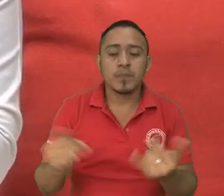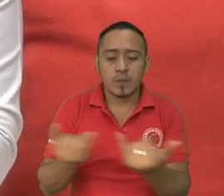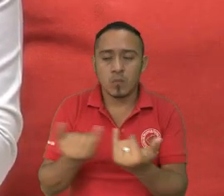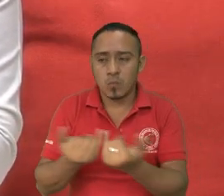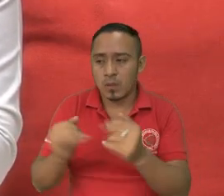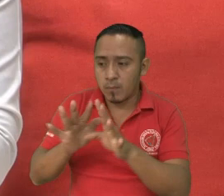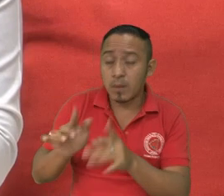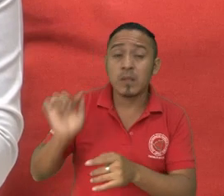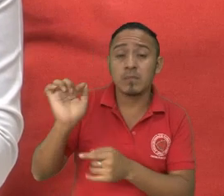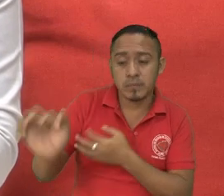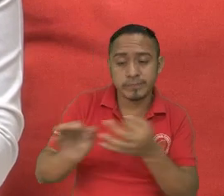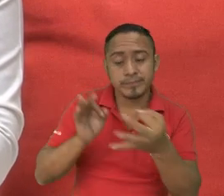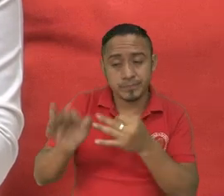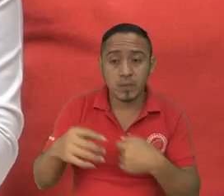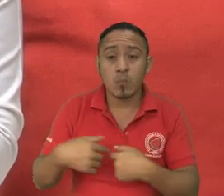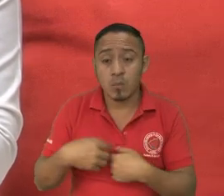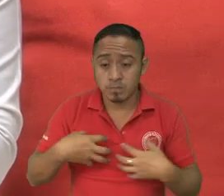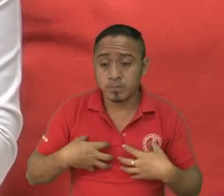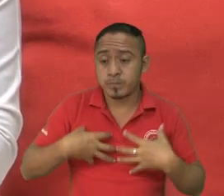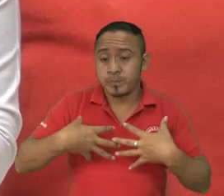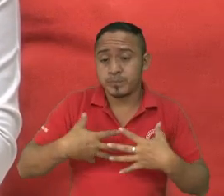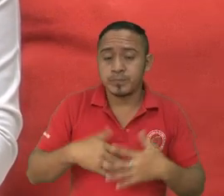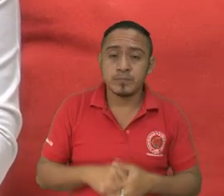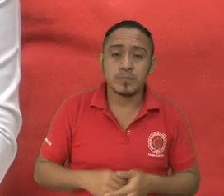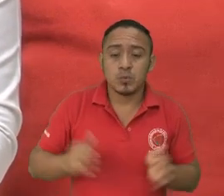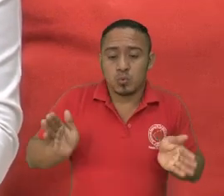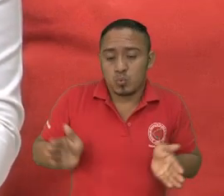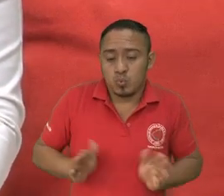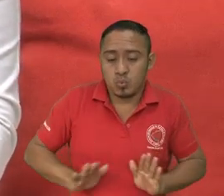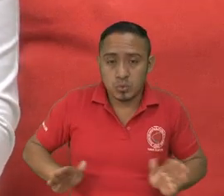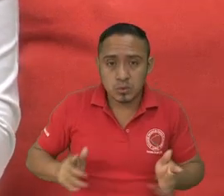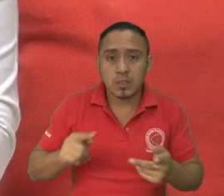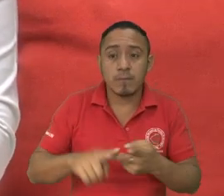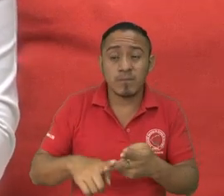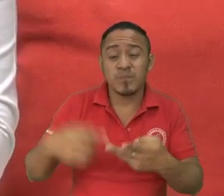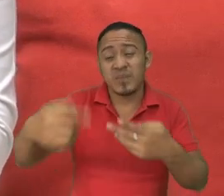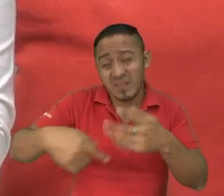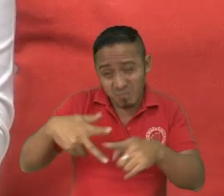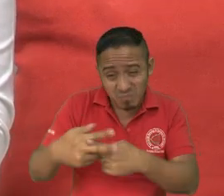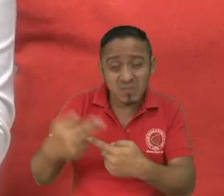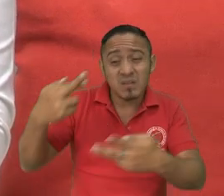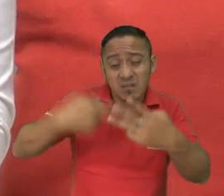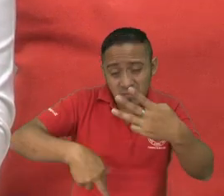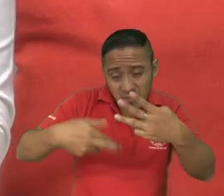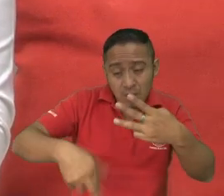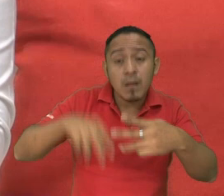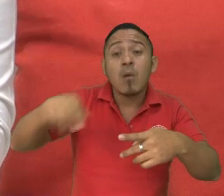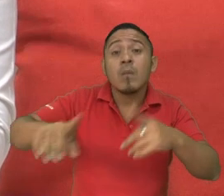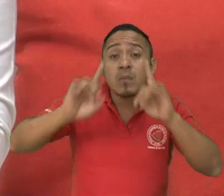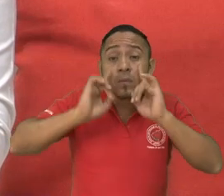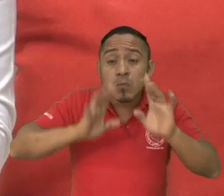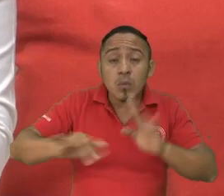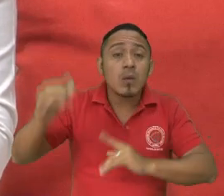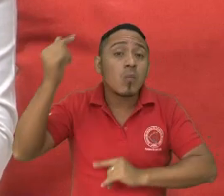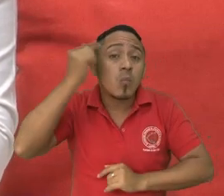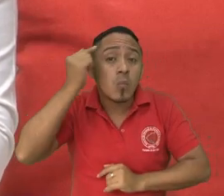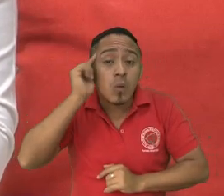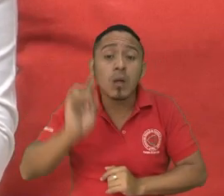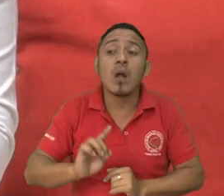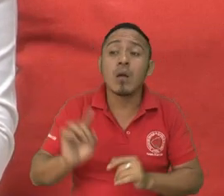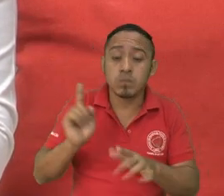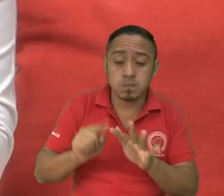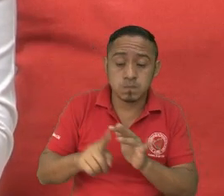que eso va a sufrir un cambio, irles diciendo, te va a bajar la menstruación, te tenés que preparar